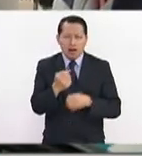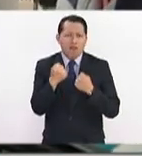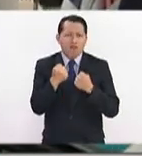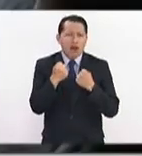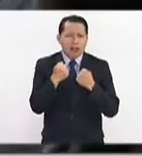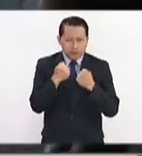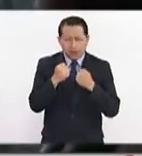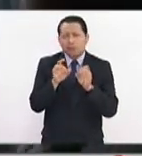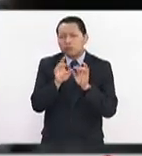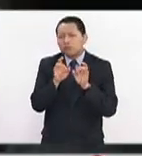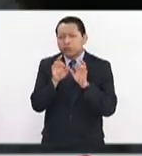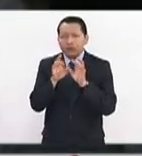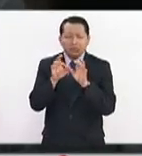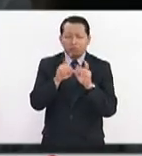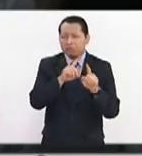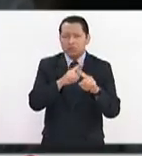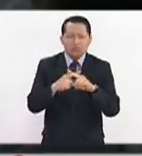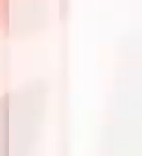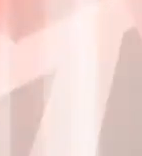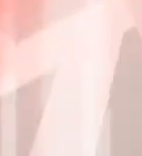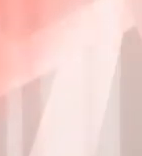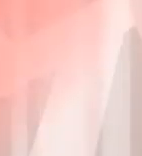contexto de volatilidad e incertidumbre.